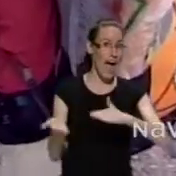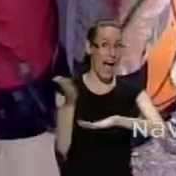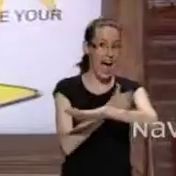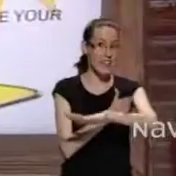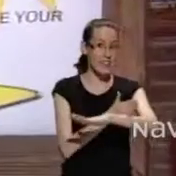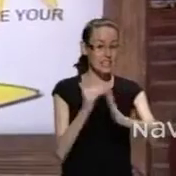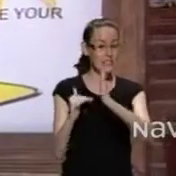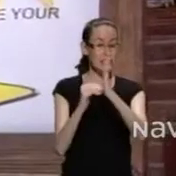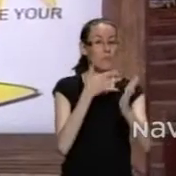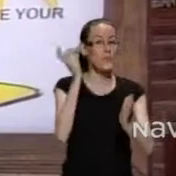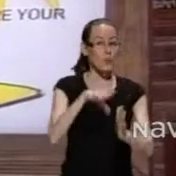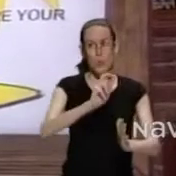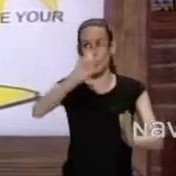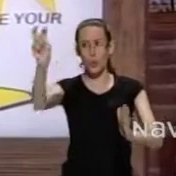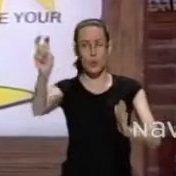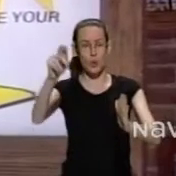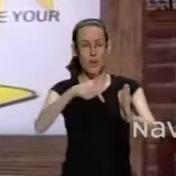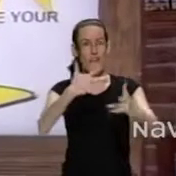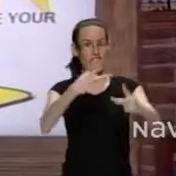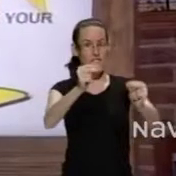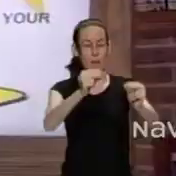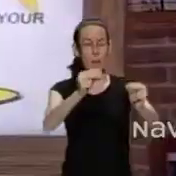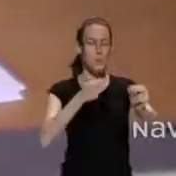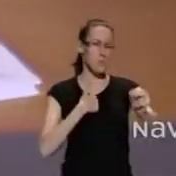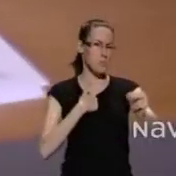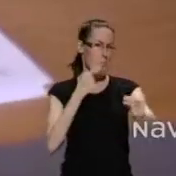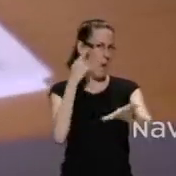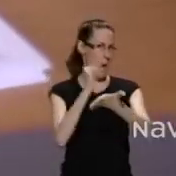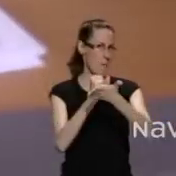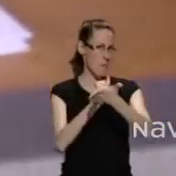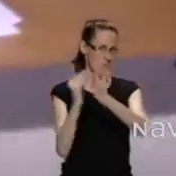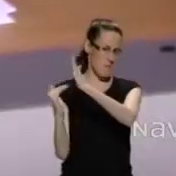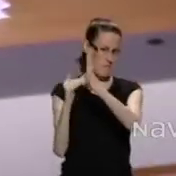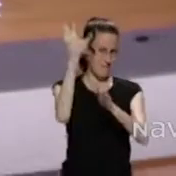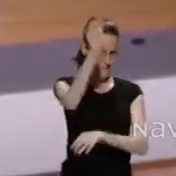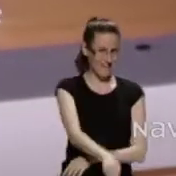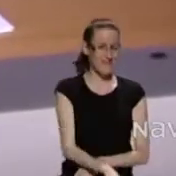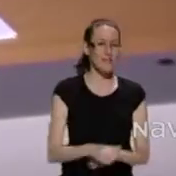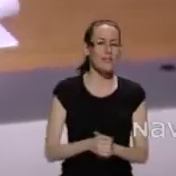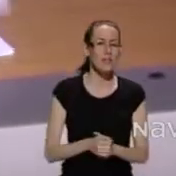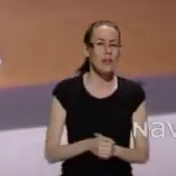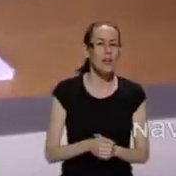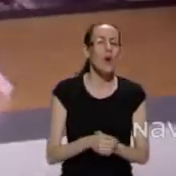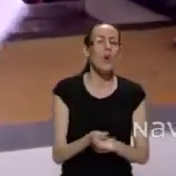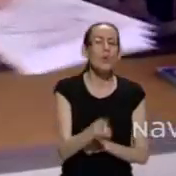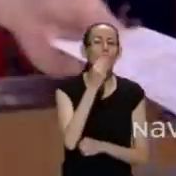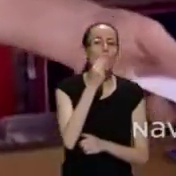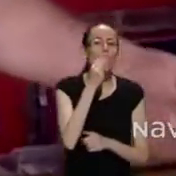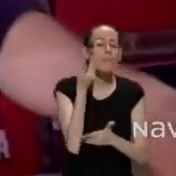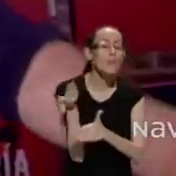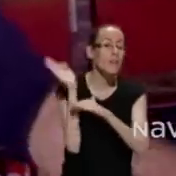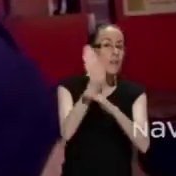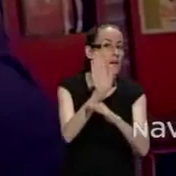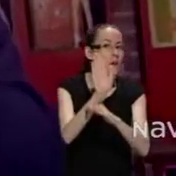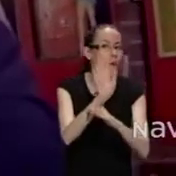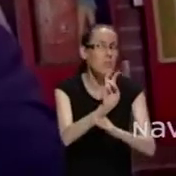voy a probar. Y me vine. Además de comida, ¿qué otras cosas puede encontrar aquí el